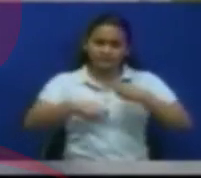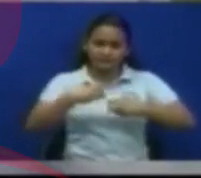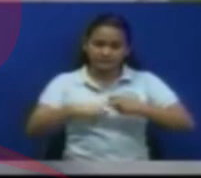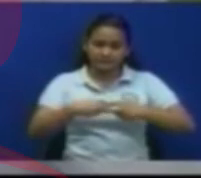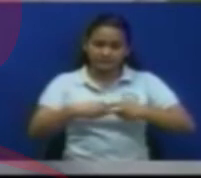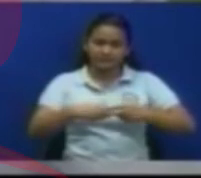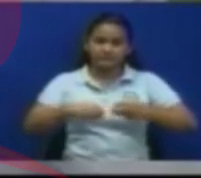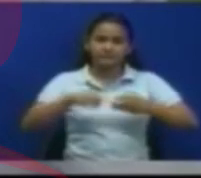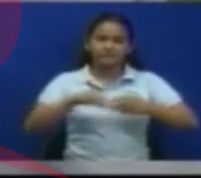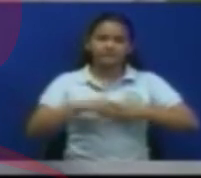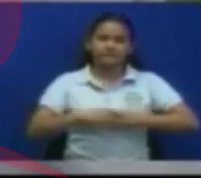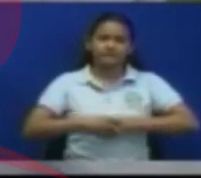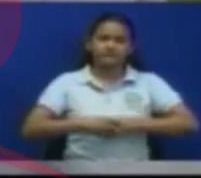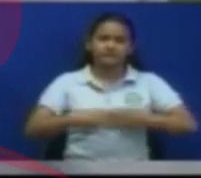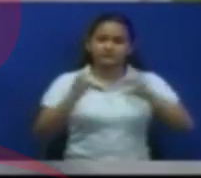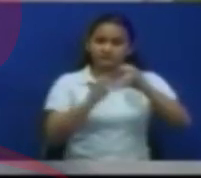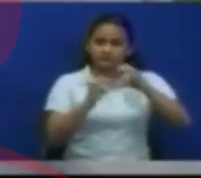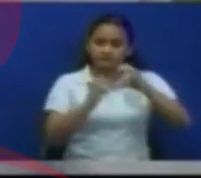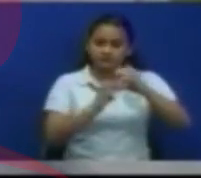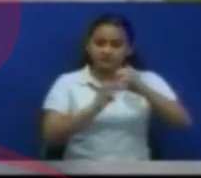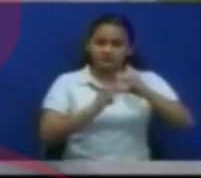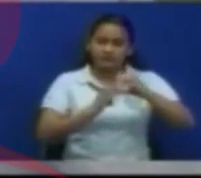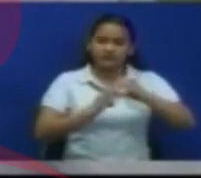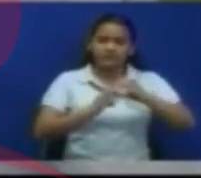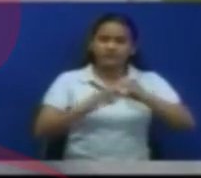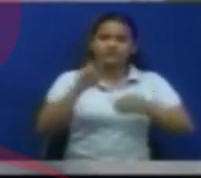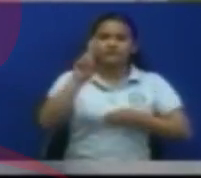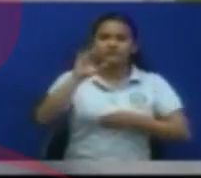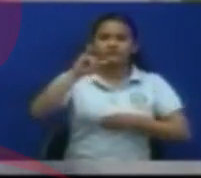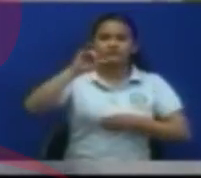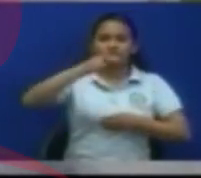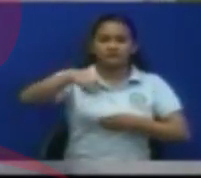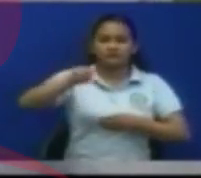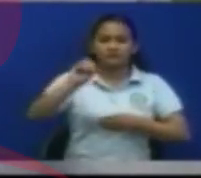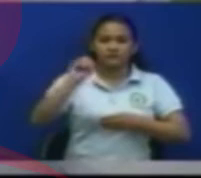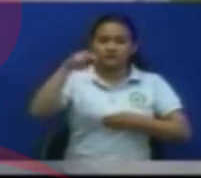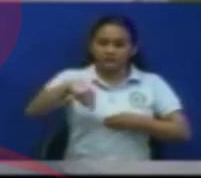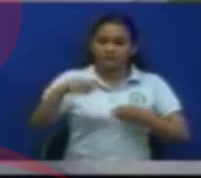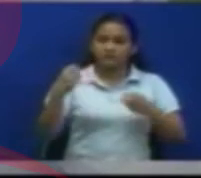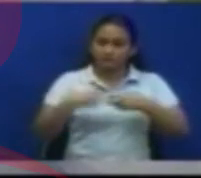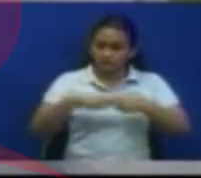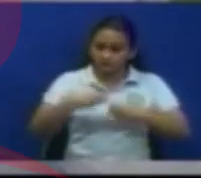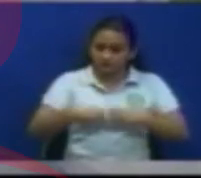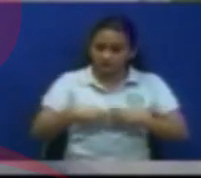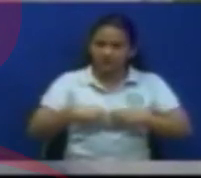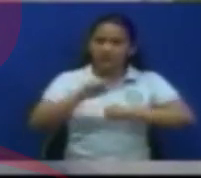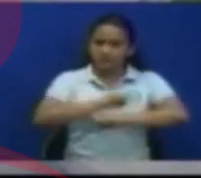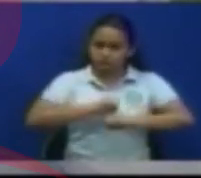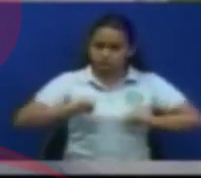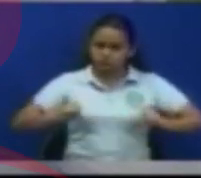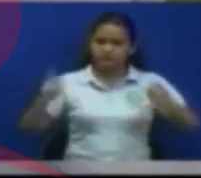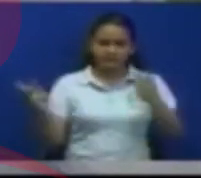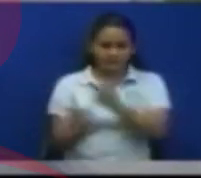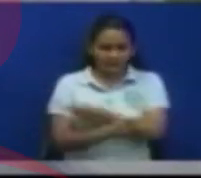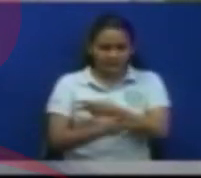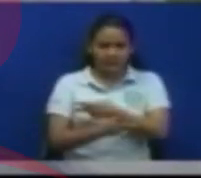de inmunodeficiencia, insuficiencia renal crónica, obesidad mórbida, antecedentes